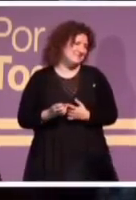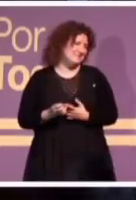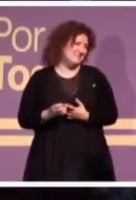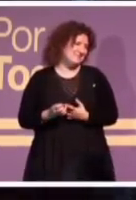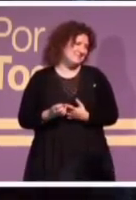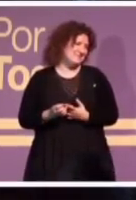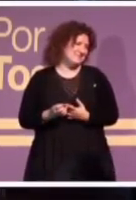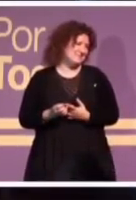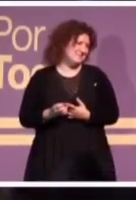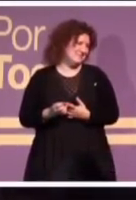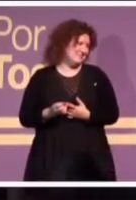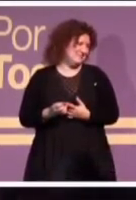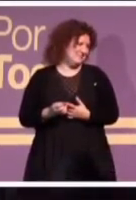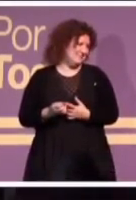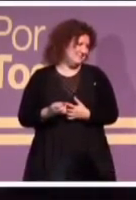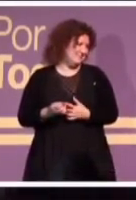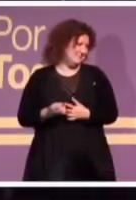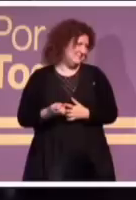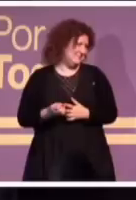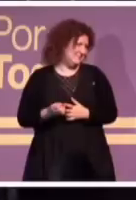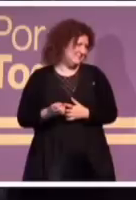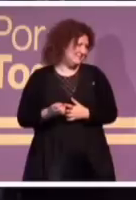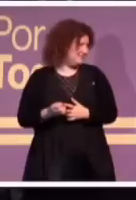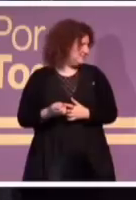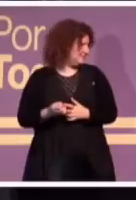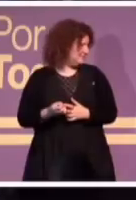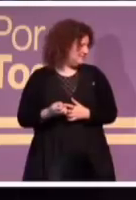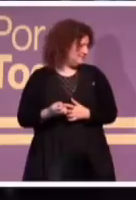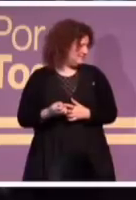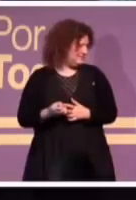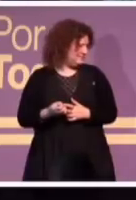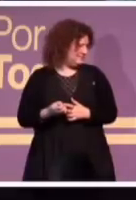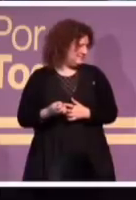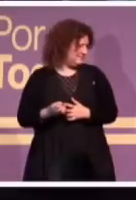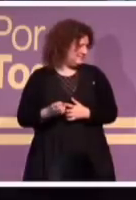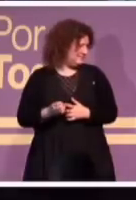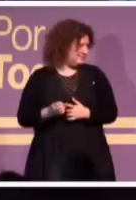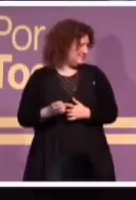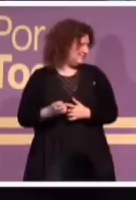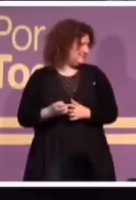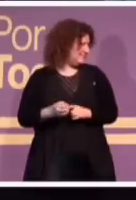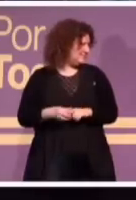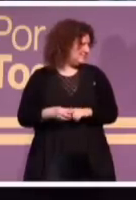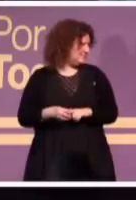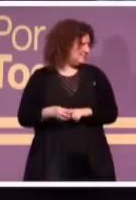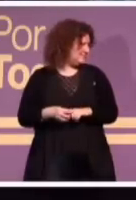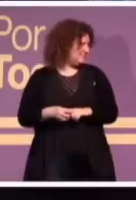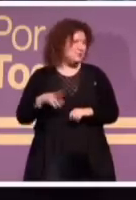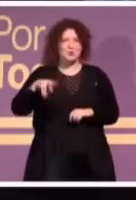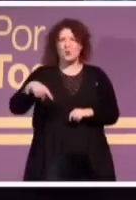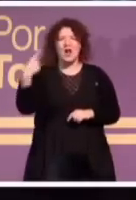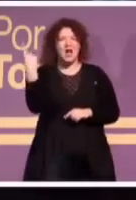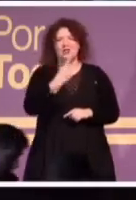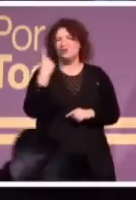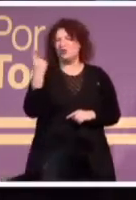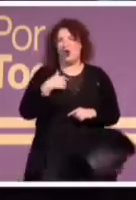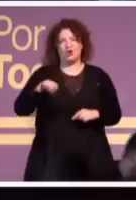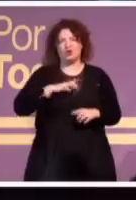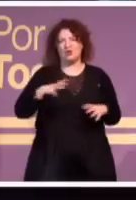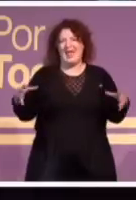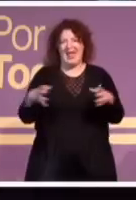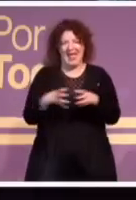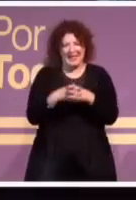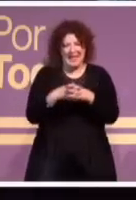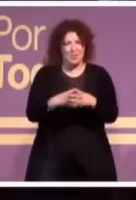porque todo lo que hacemos es en equipo, nunca solas, siempre en equipo.